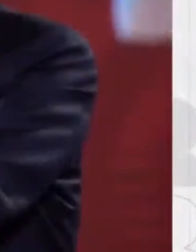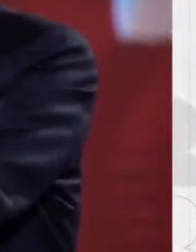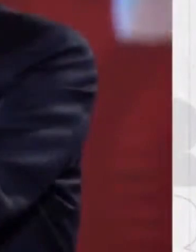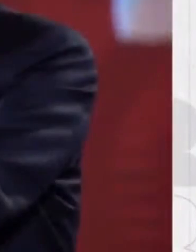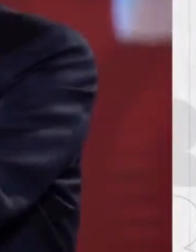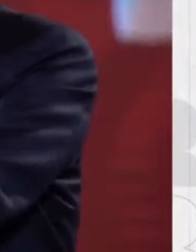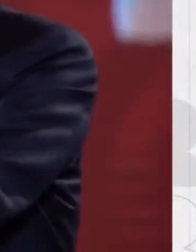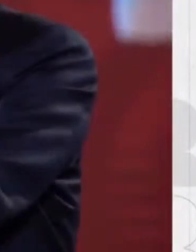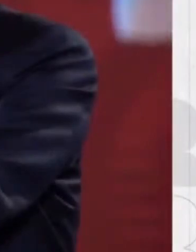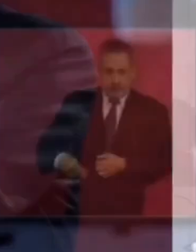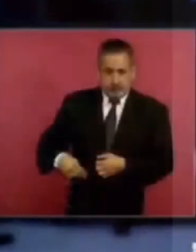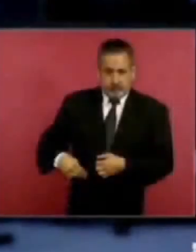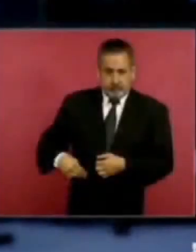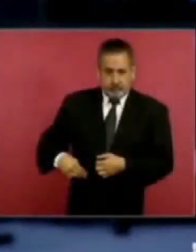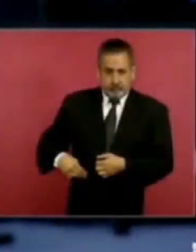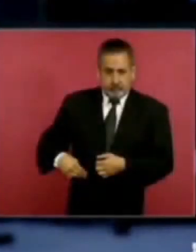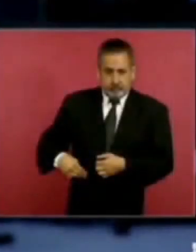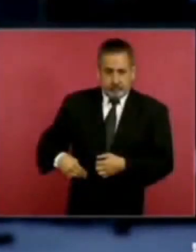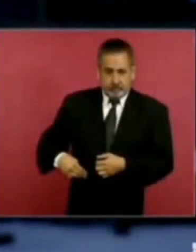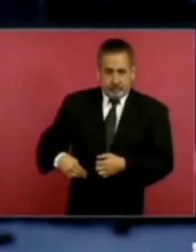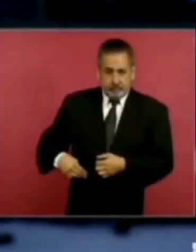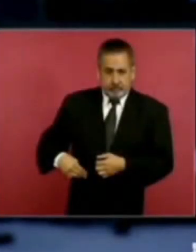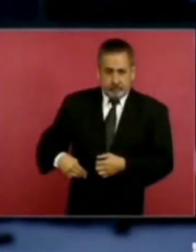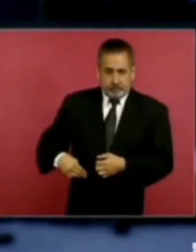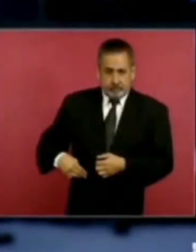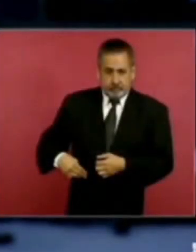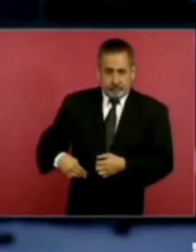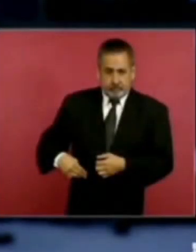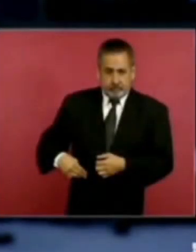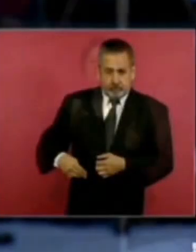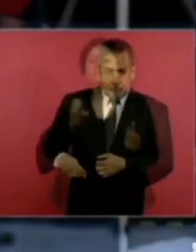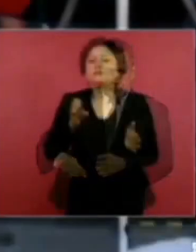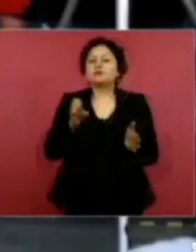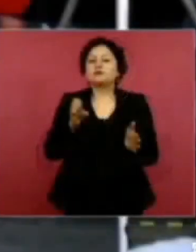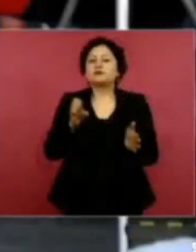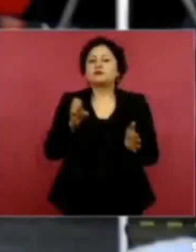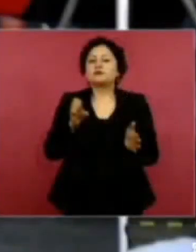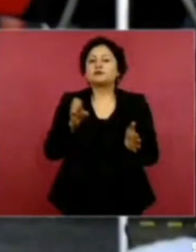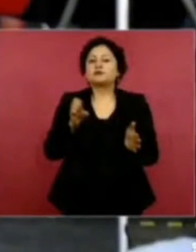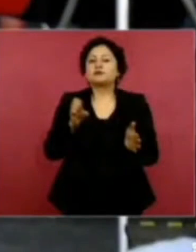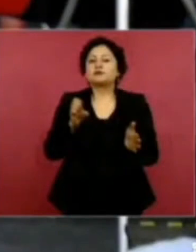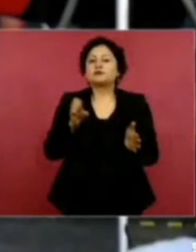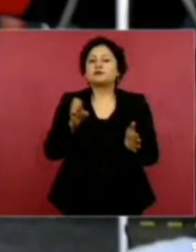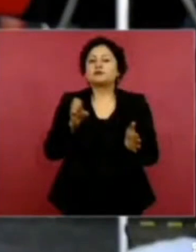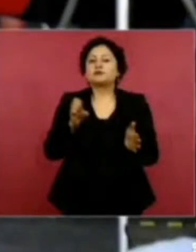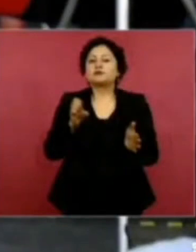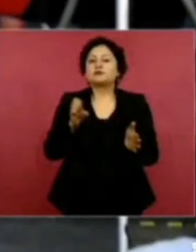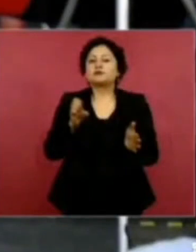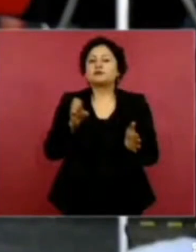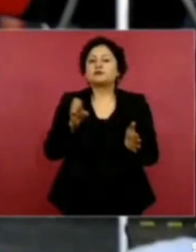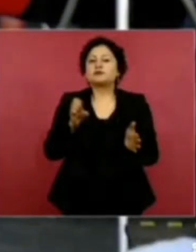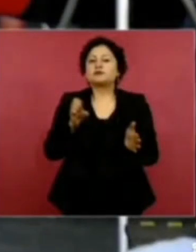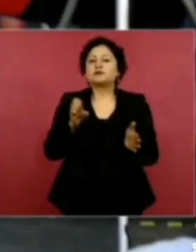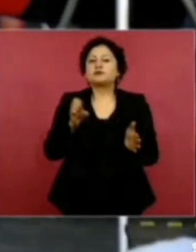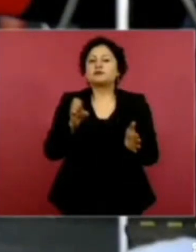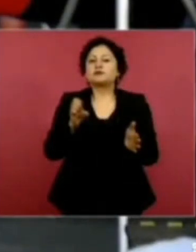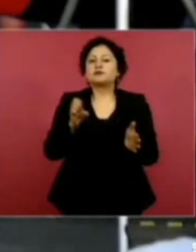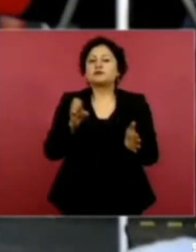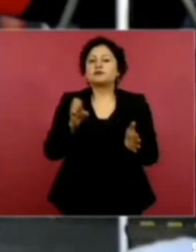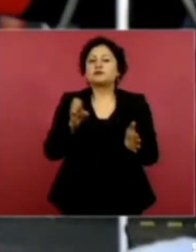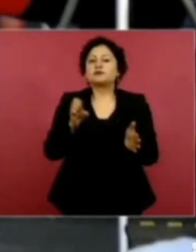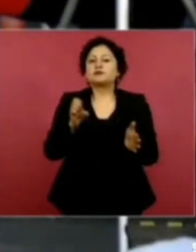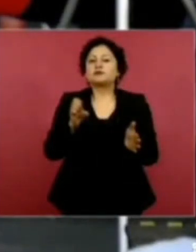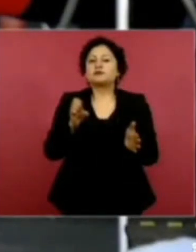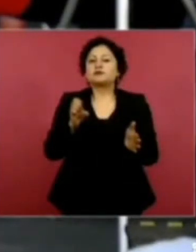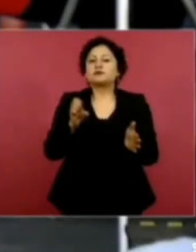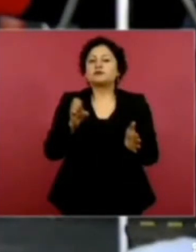una actitud desafiante y confrontativa siempre, preguntó al presidente sobre la obstrucción y desobediencia que,